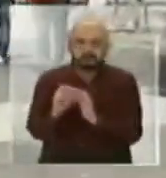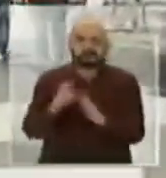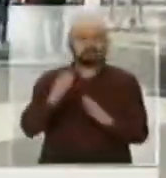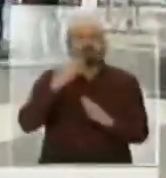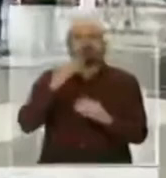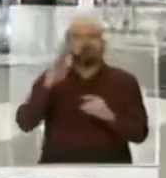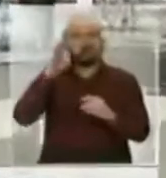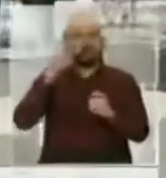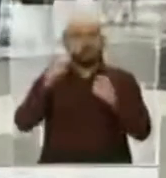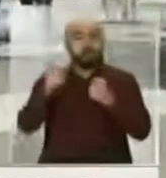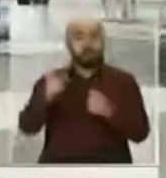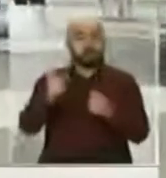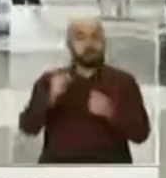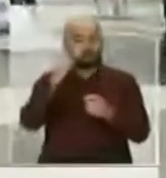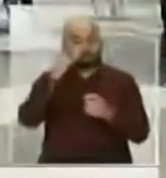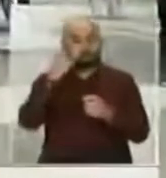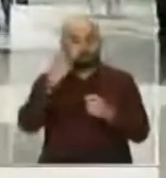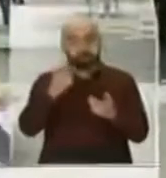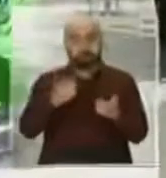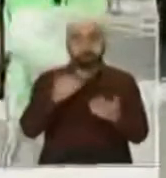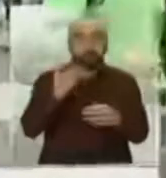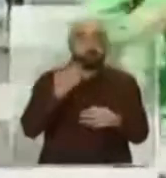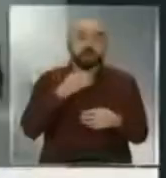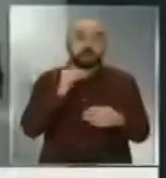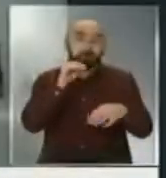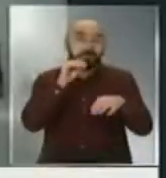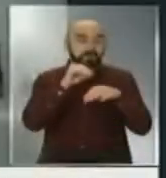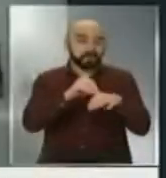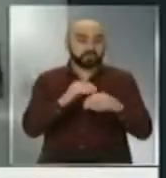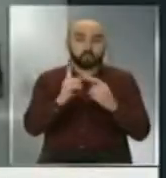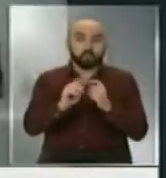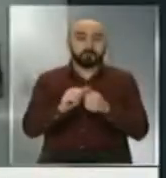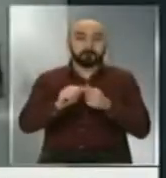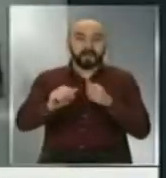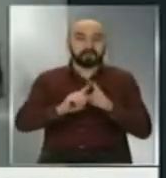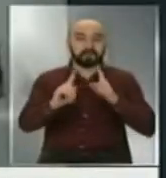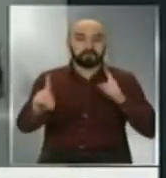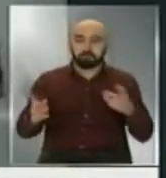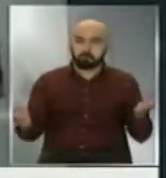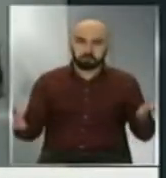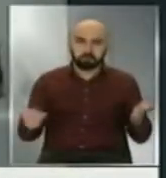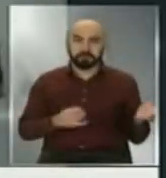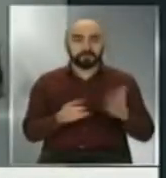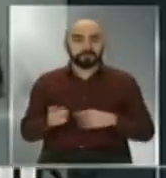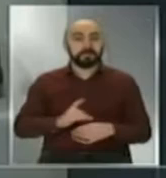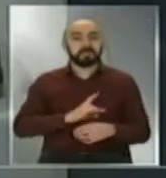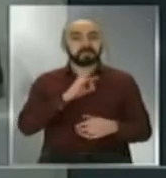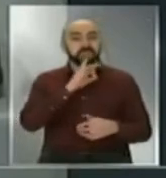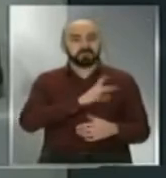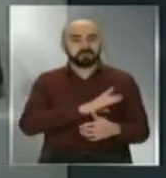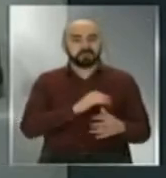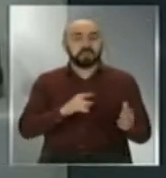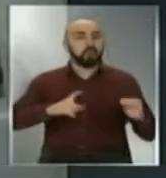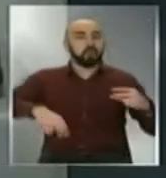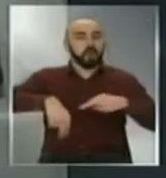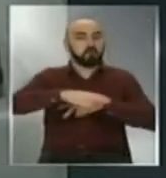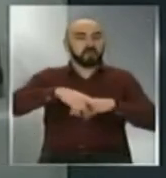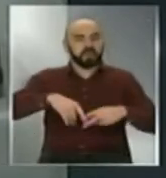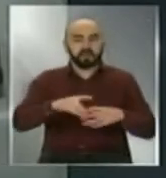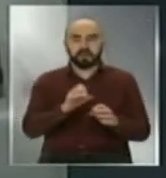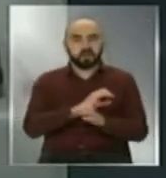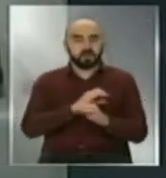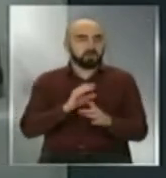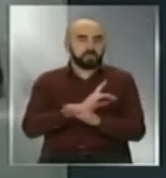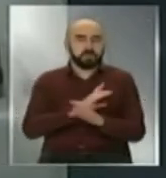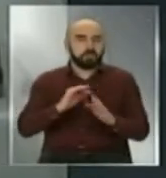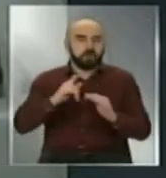que están en las puertas piden el metro de distancia. La movilidad en Chile nunca bajó del 30-35% en los momentos